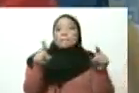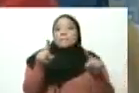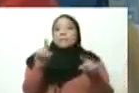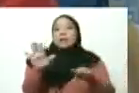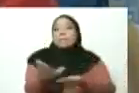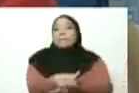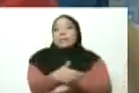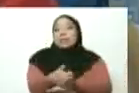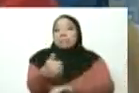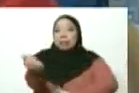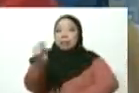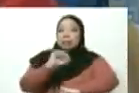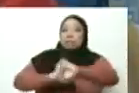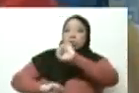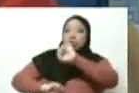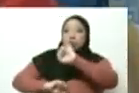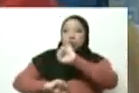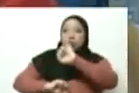defensor